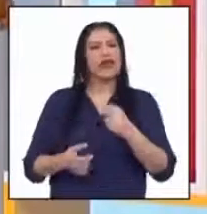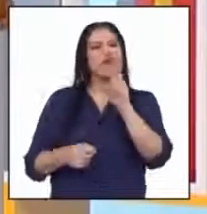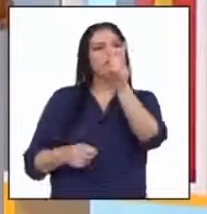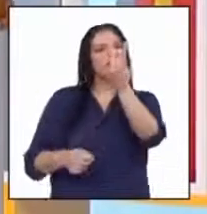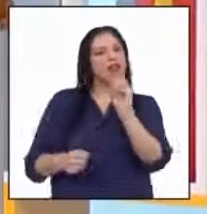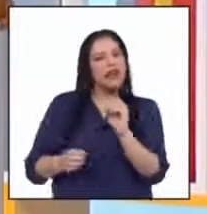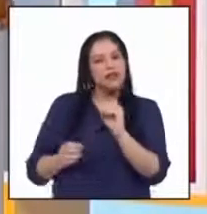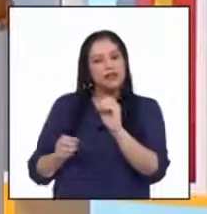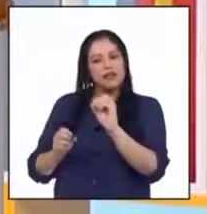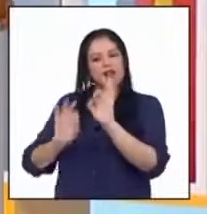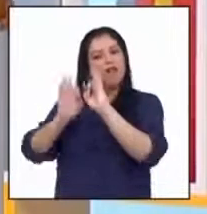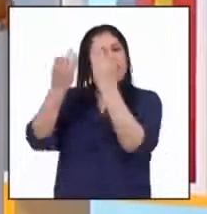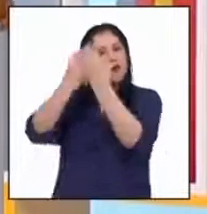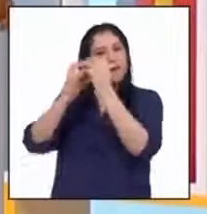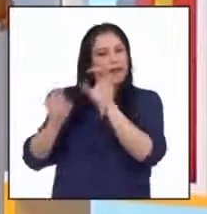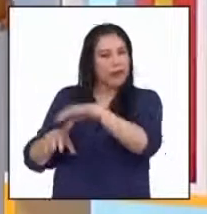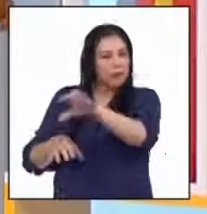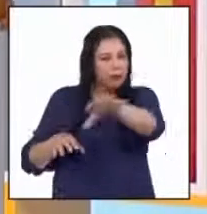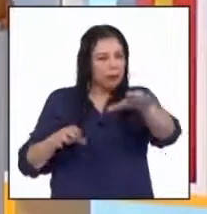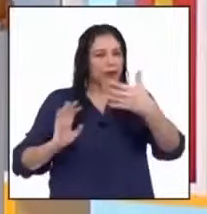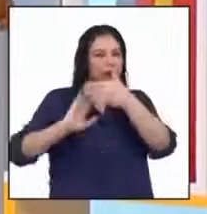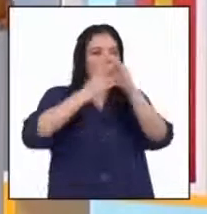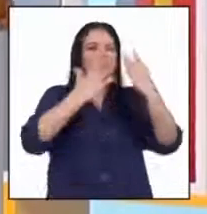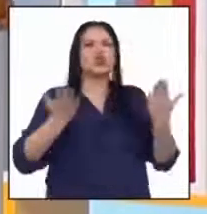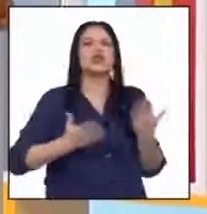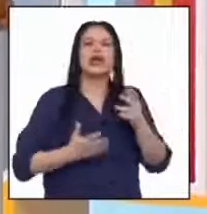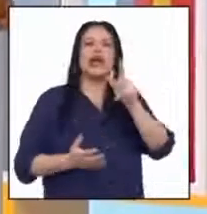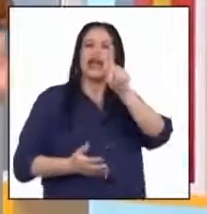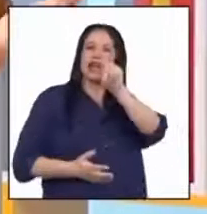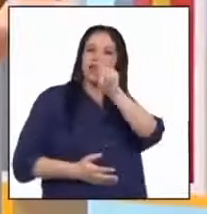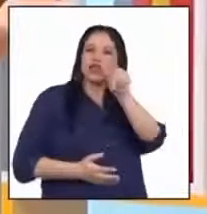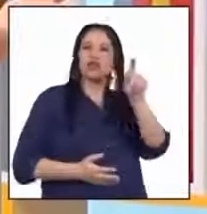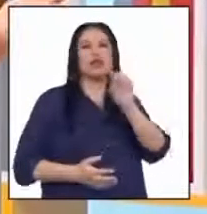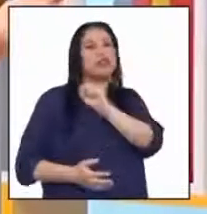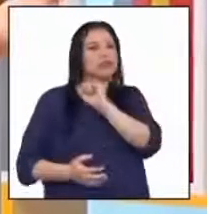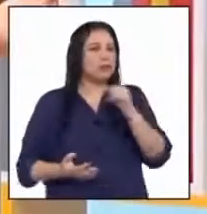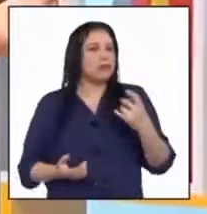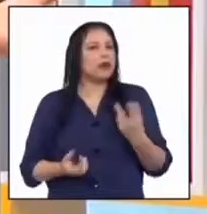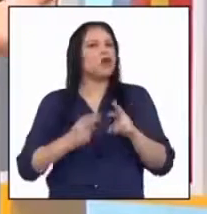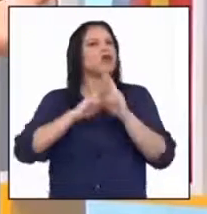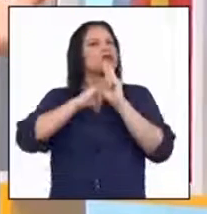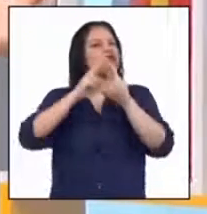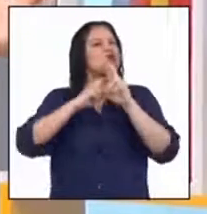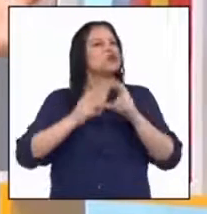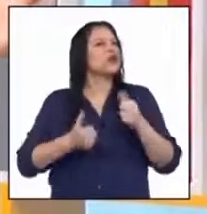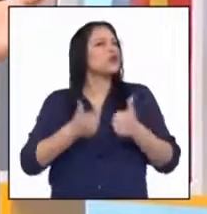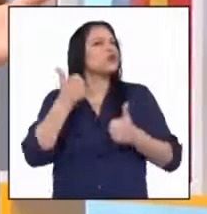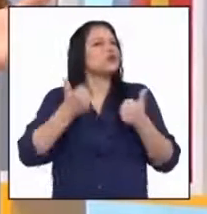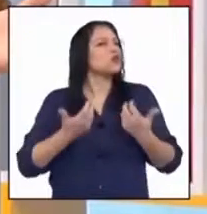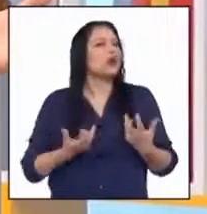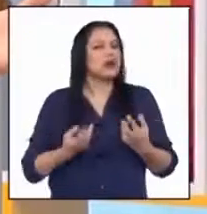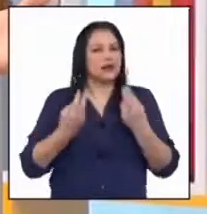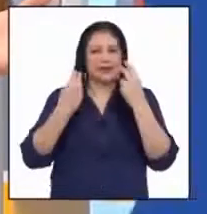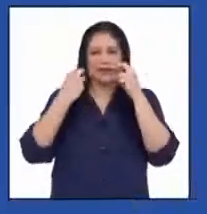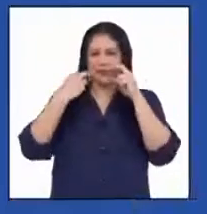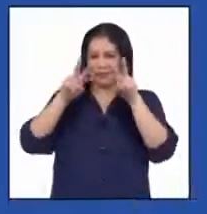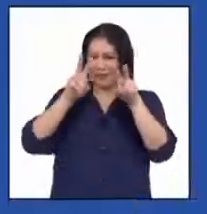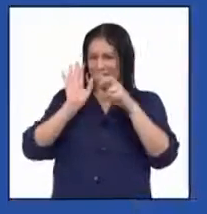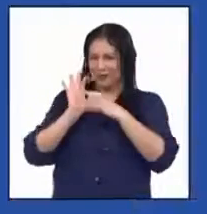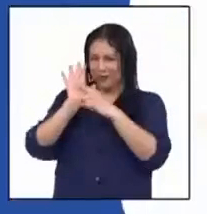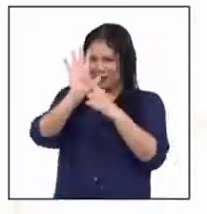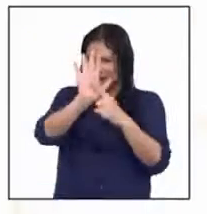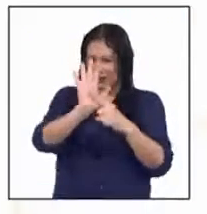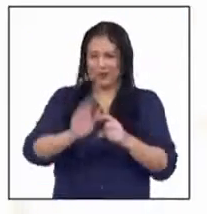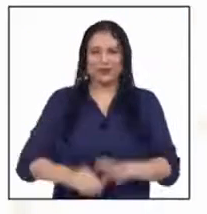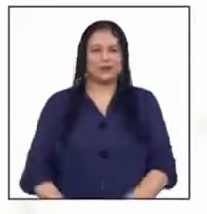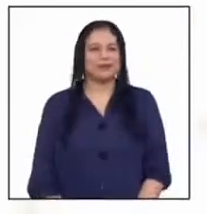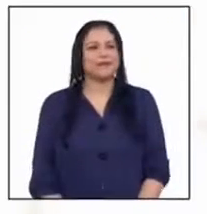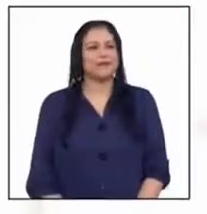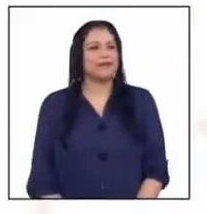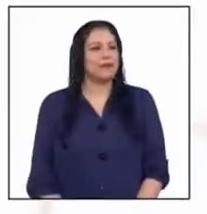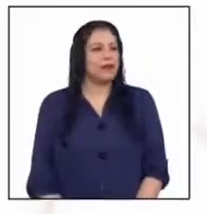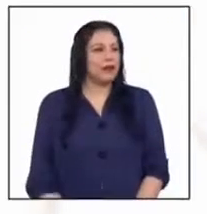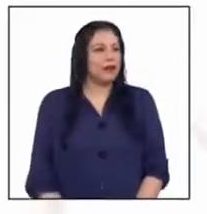de las comunidades de Quichua y de Shipibo-Cónibo. Los resultados obtenidos fueron los siguientes.